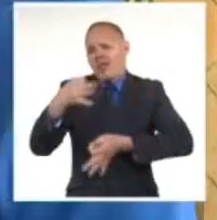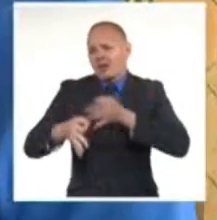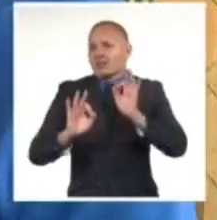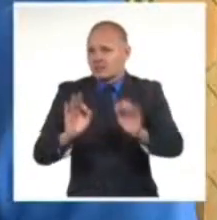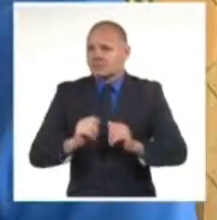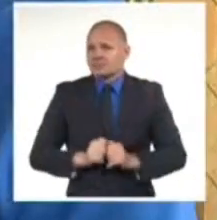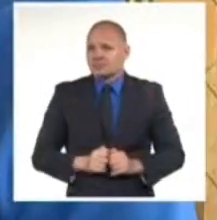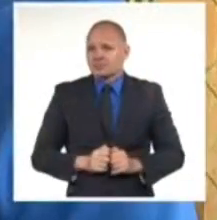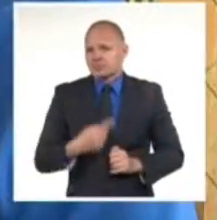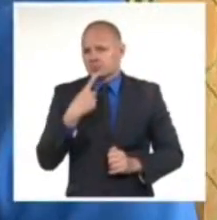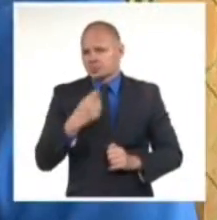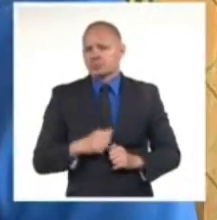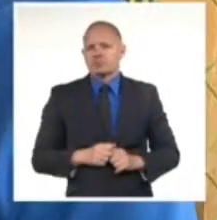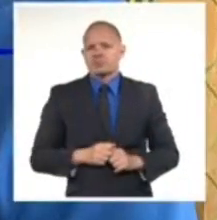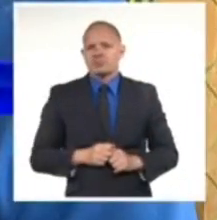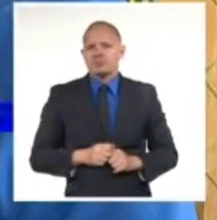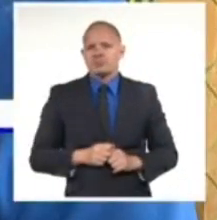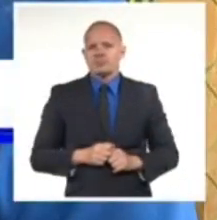26. Y